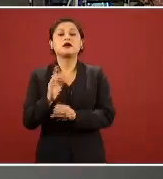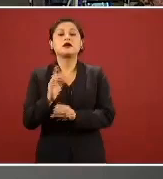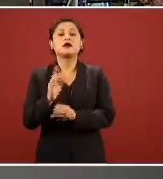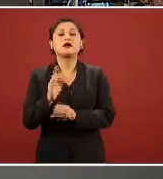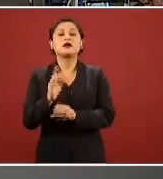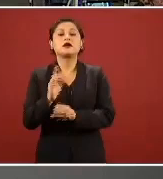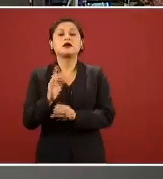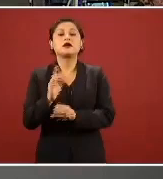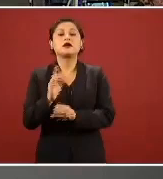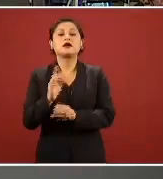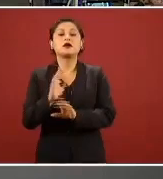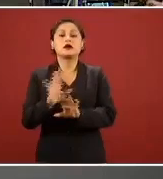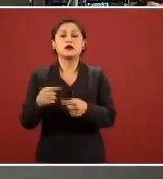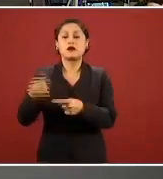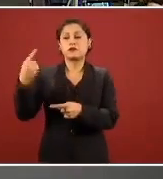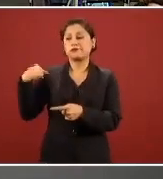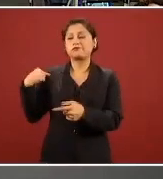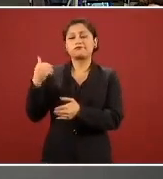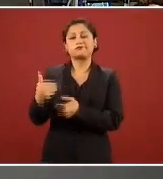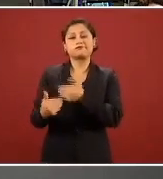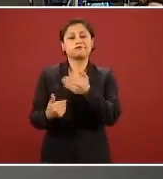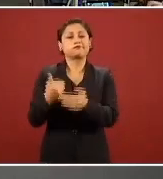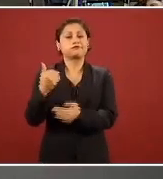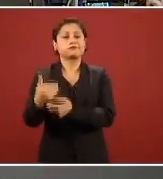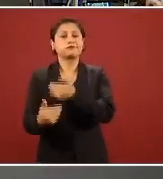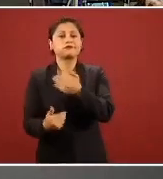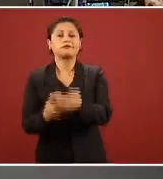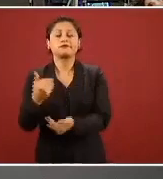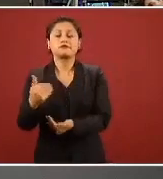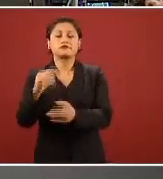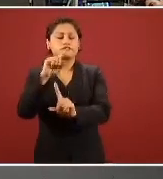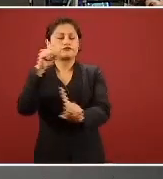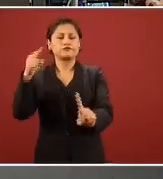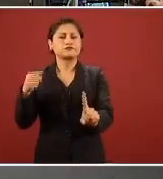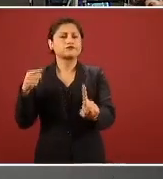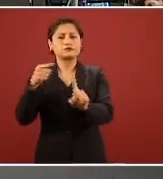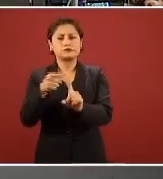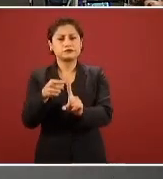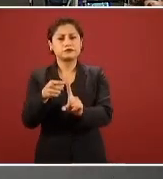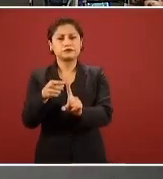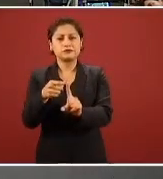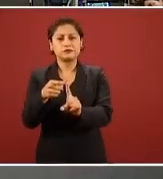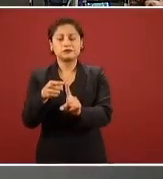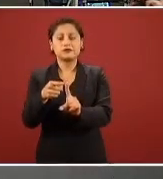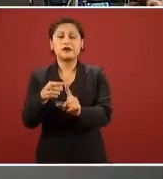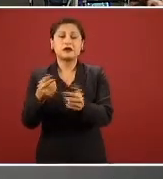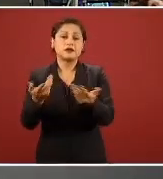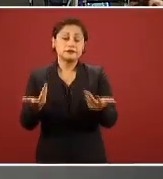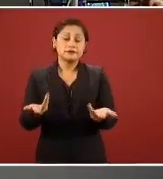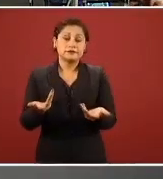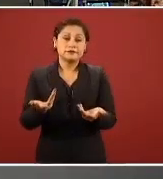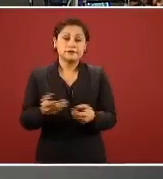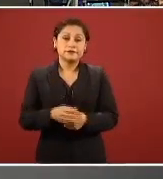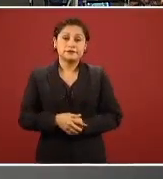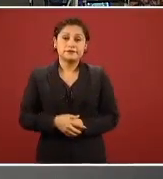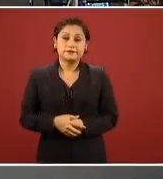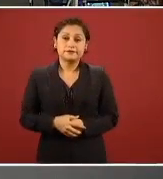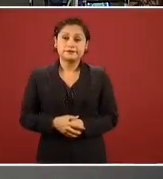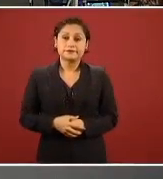they've been advancing. En el propósito de tener